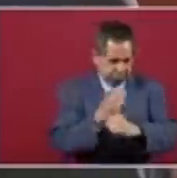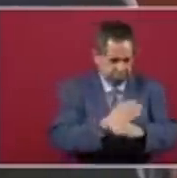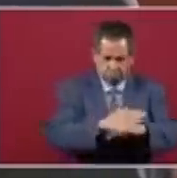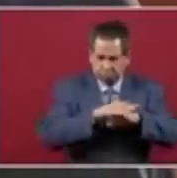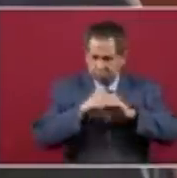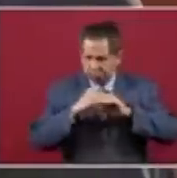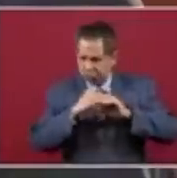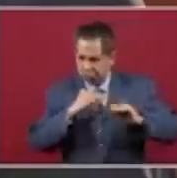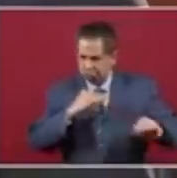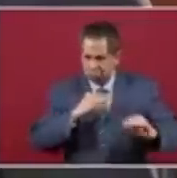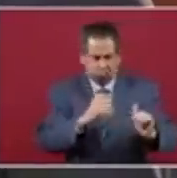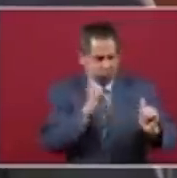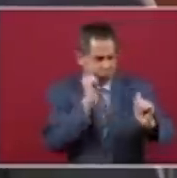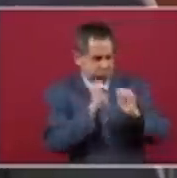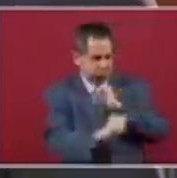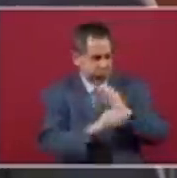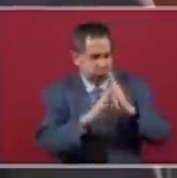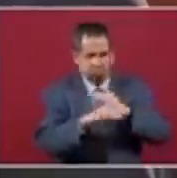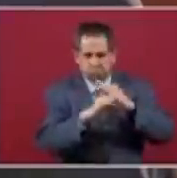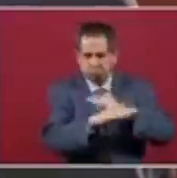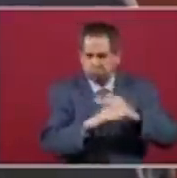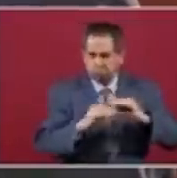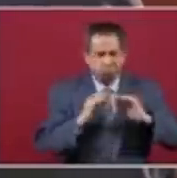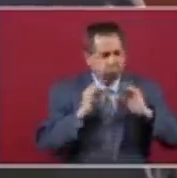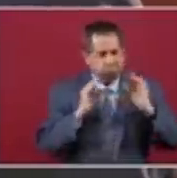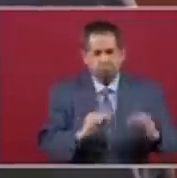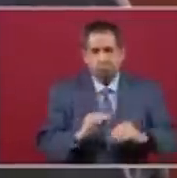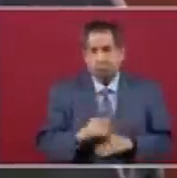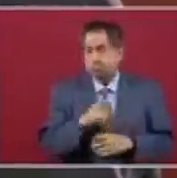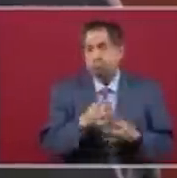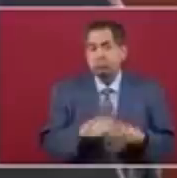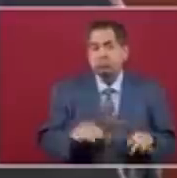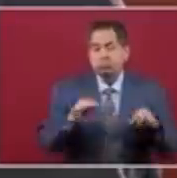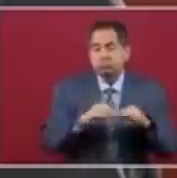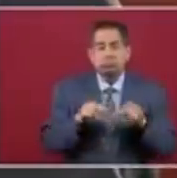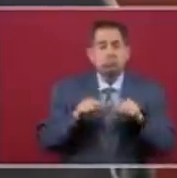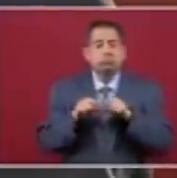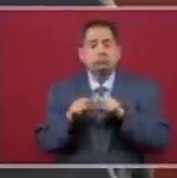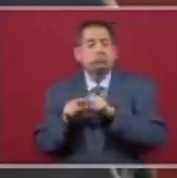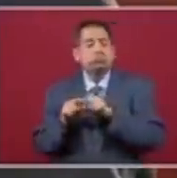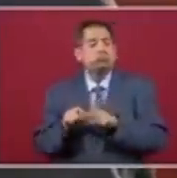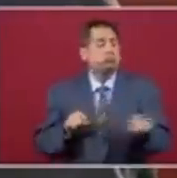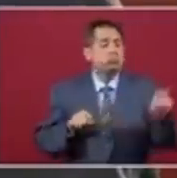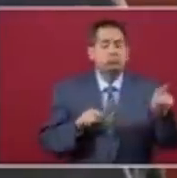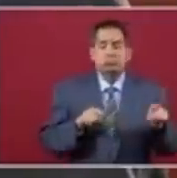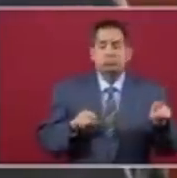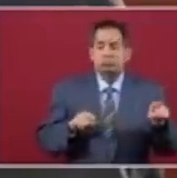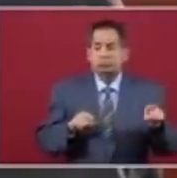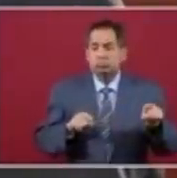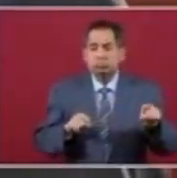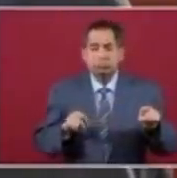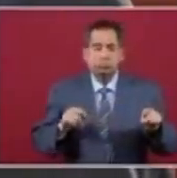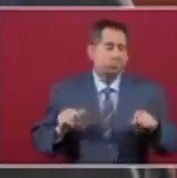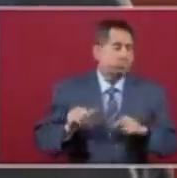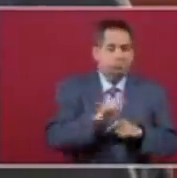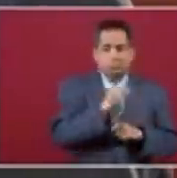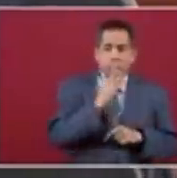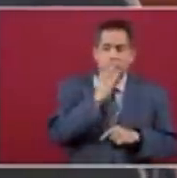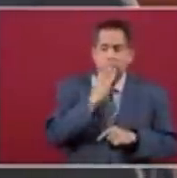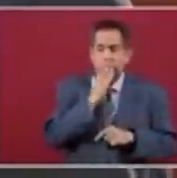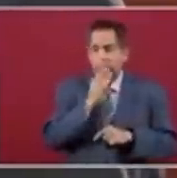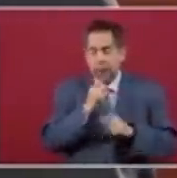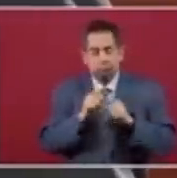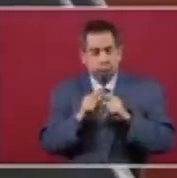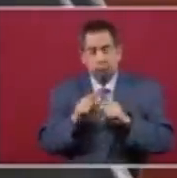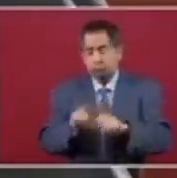esta carretera, que es muy importante, atraviesa prácticamente todo Sonora. Es